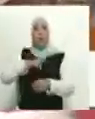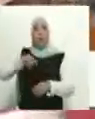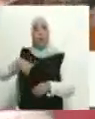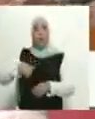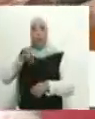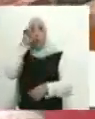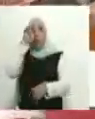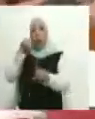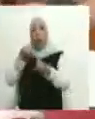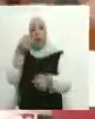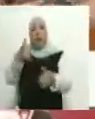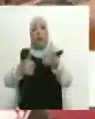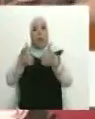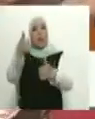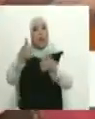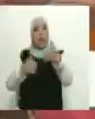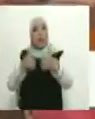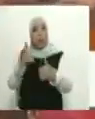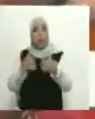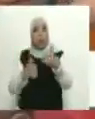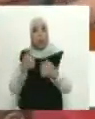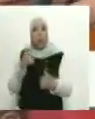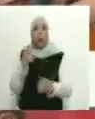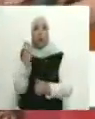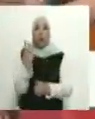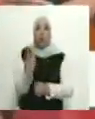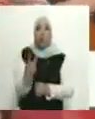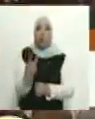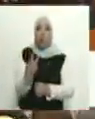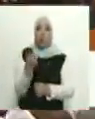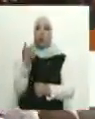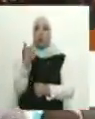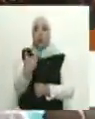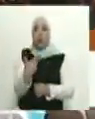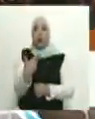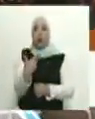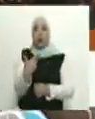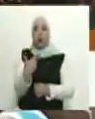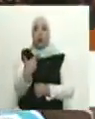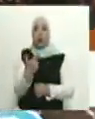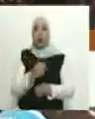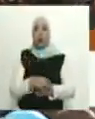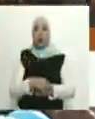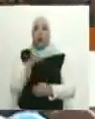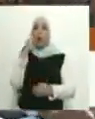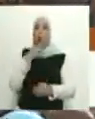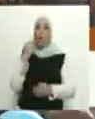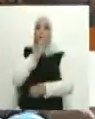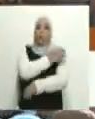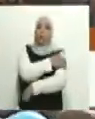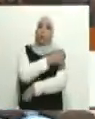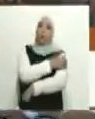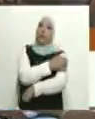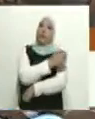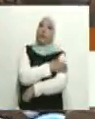un candidato. No tenemos ni dos, ni tenemos ni tres. Esa es la oposición que tiene,